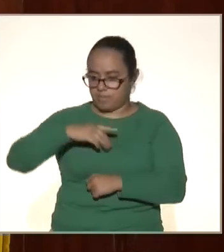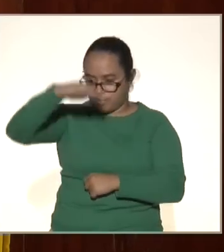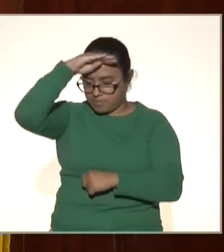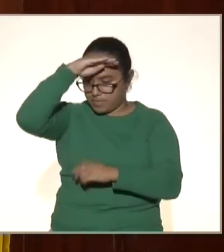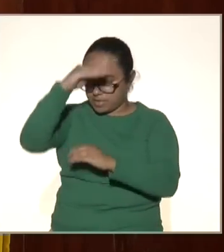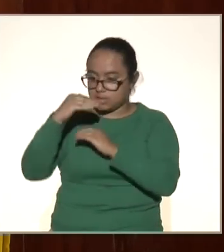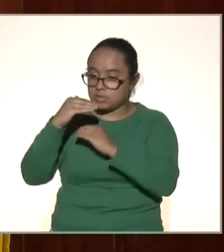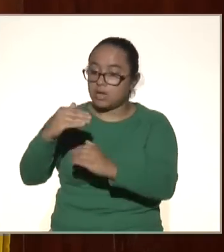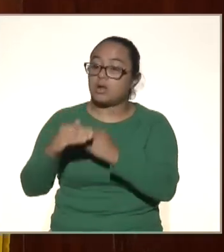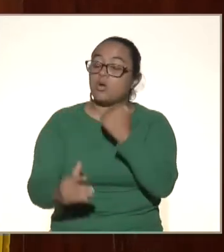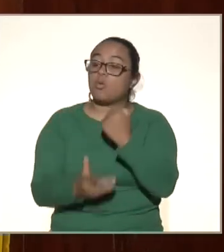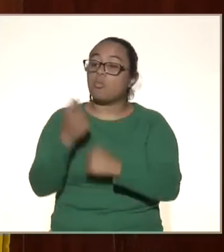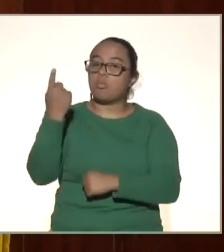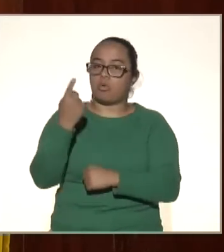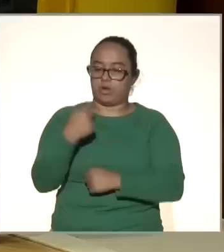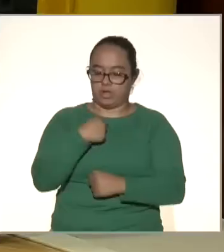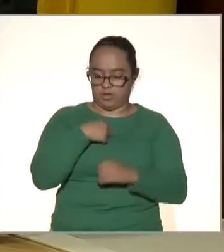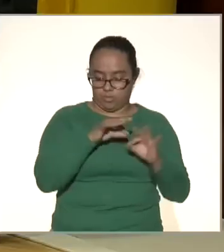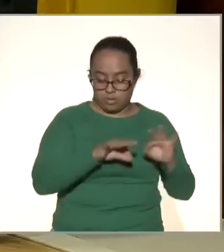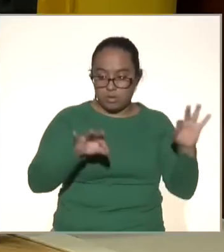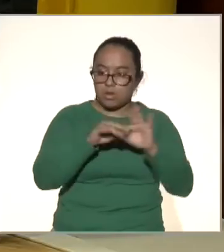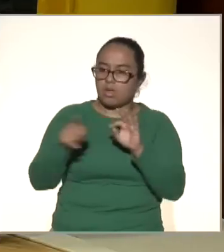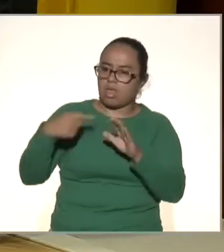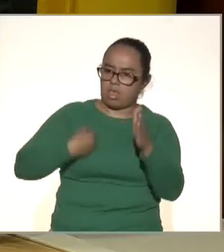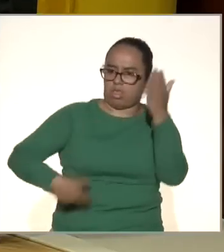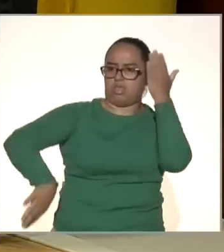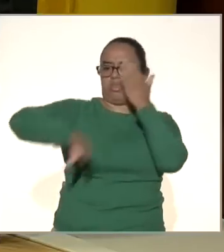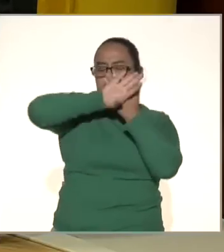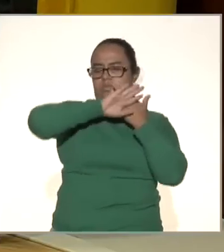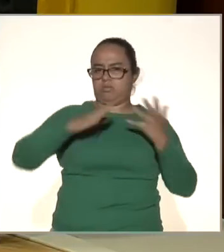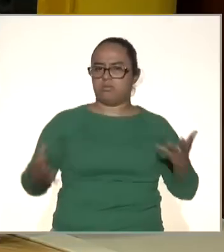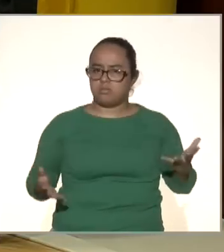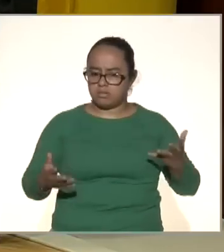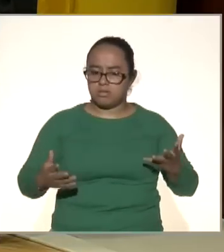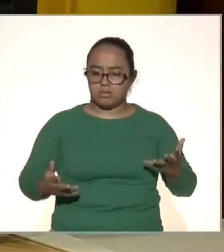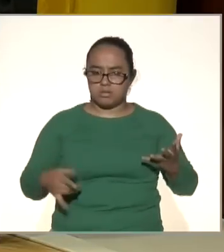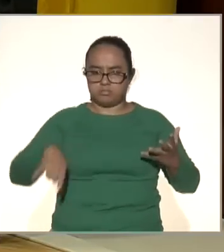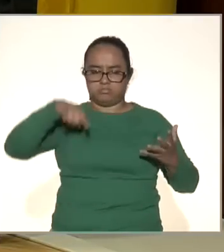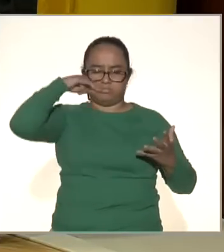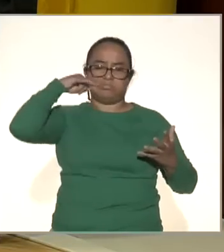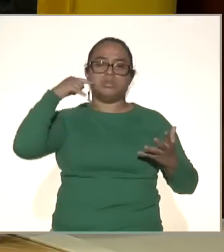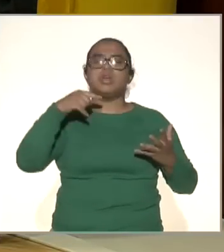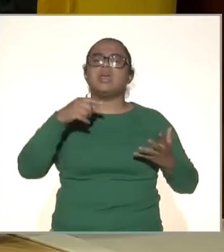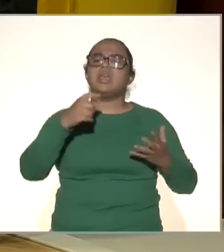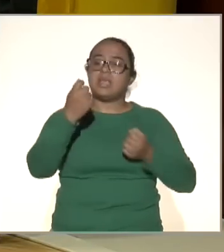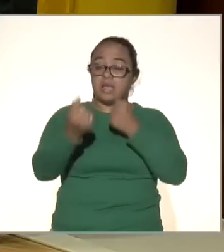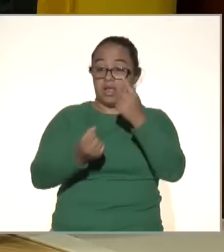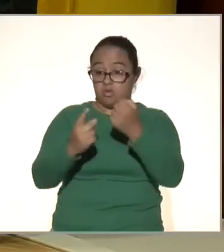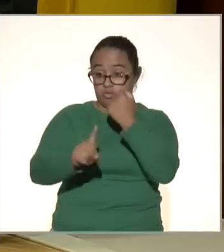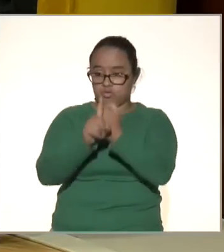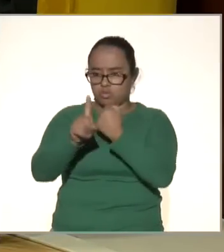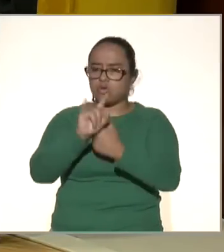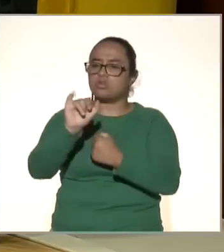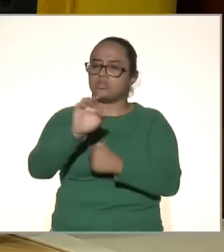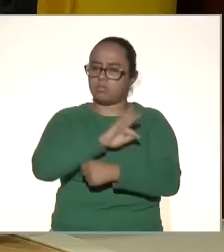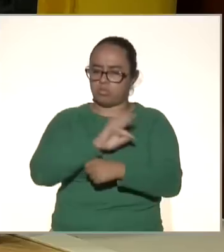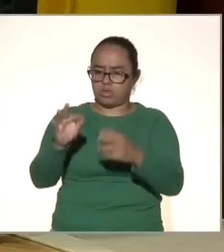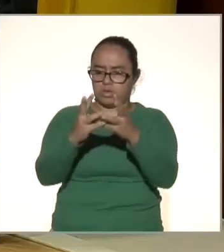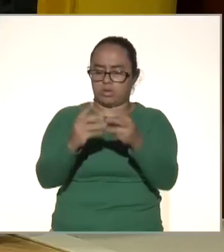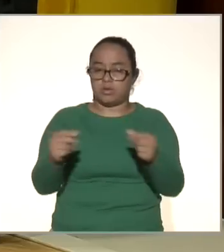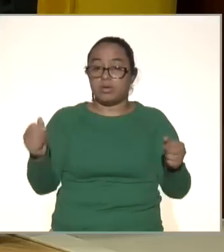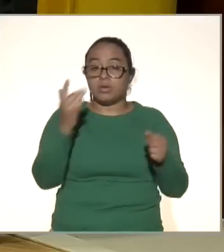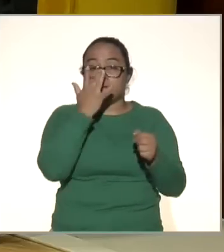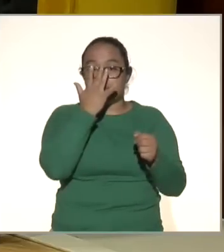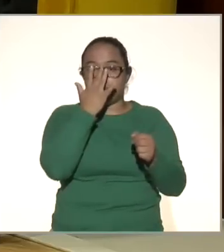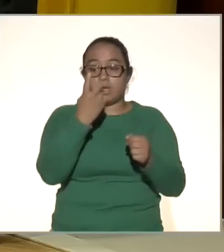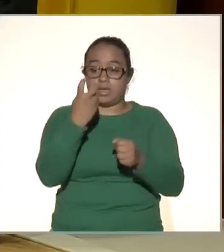Porque están transgrediendo algo que es importante para nosotros. Y que habrá situaciones en las que sí podamos gestionar el conflicto, ¿no? Creo que el conflicto es